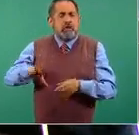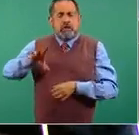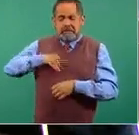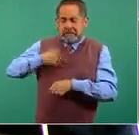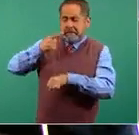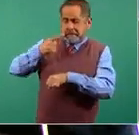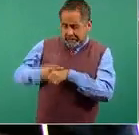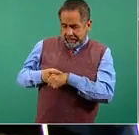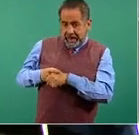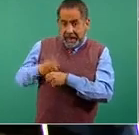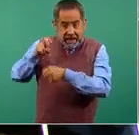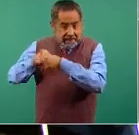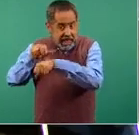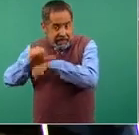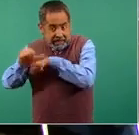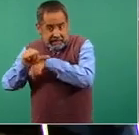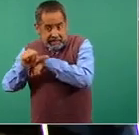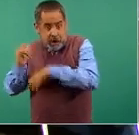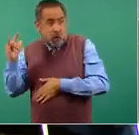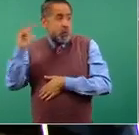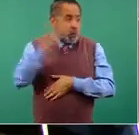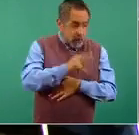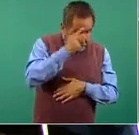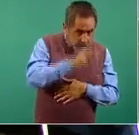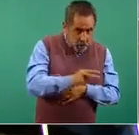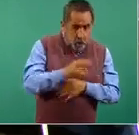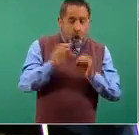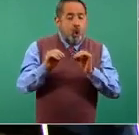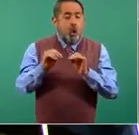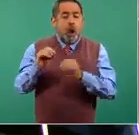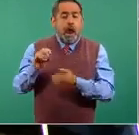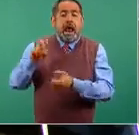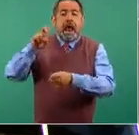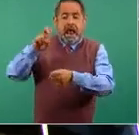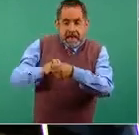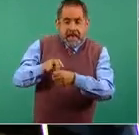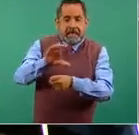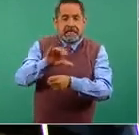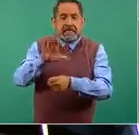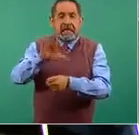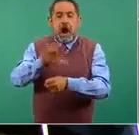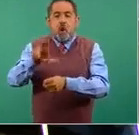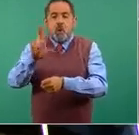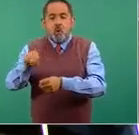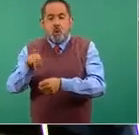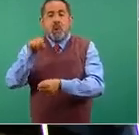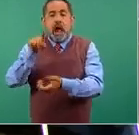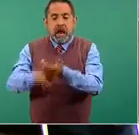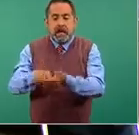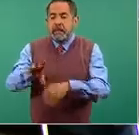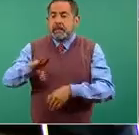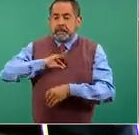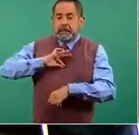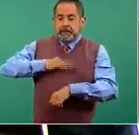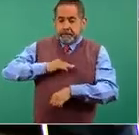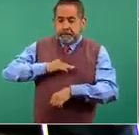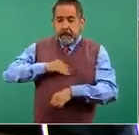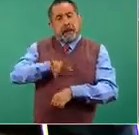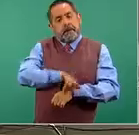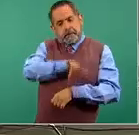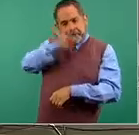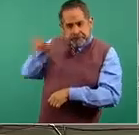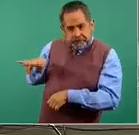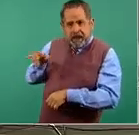Argentina y viajaron a México o bien se contagiaron en Cancún y viajaron a Buenos Aires? No sé si ya tengan ese dato preciso. Muchas